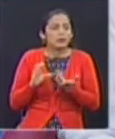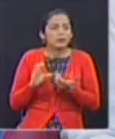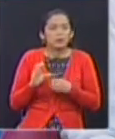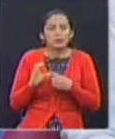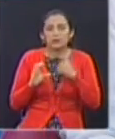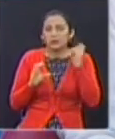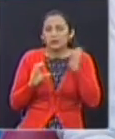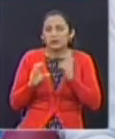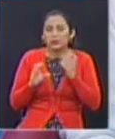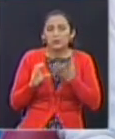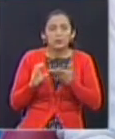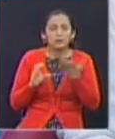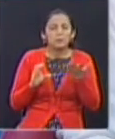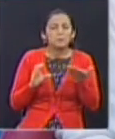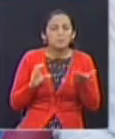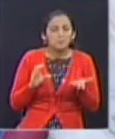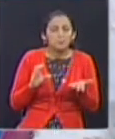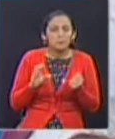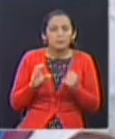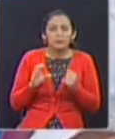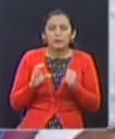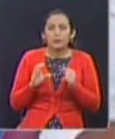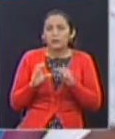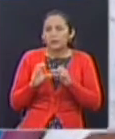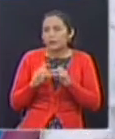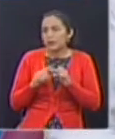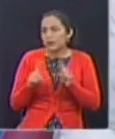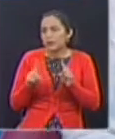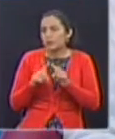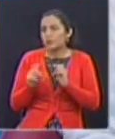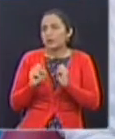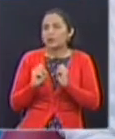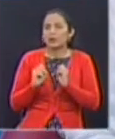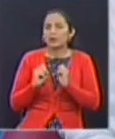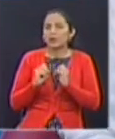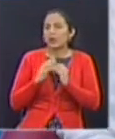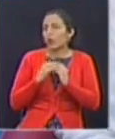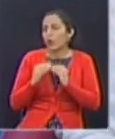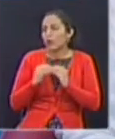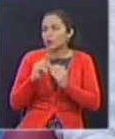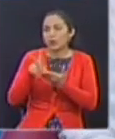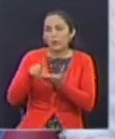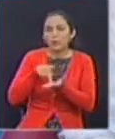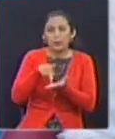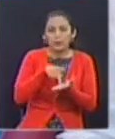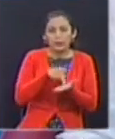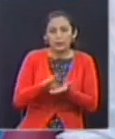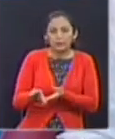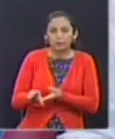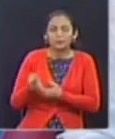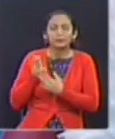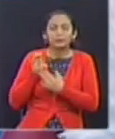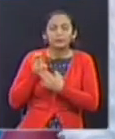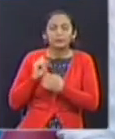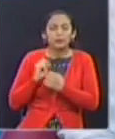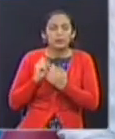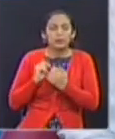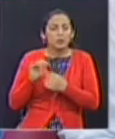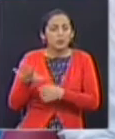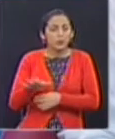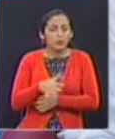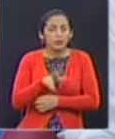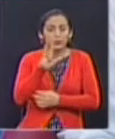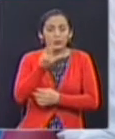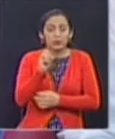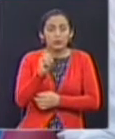obligaciones proviene de acciones reales, de ingresos reales, y tenemos un poco más del 30% que va a